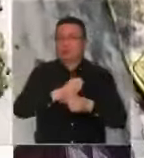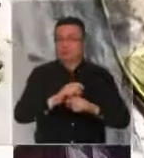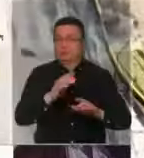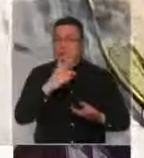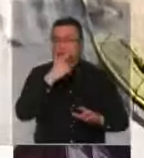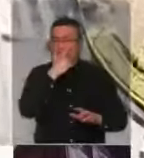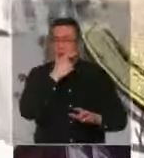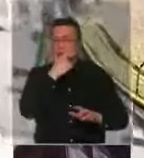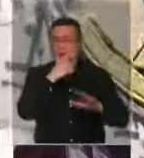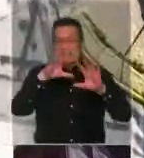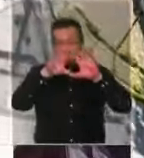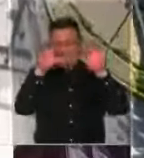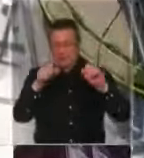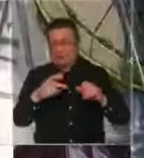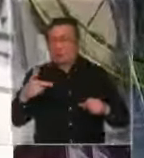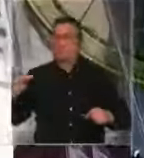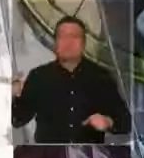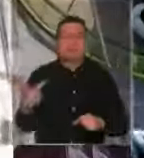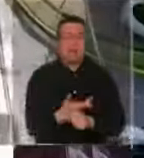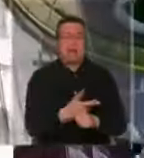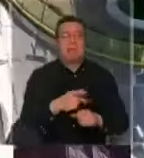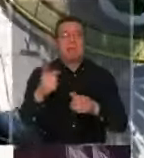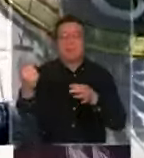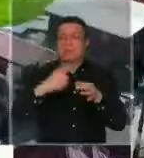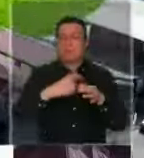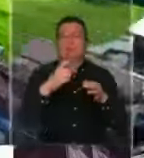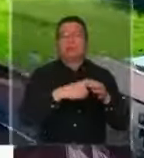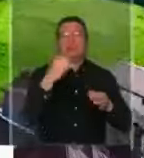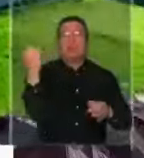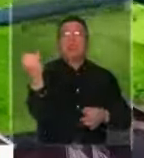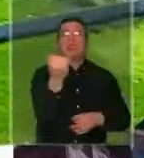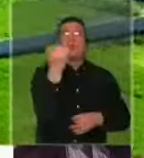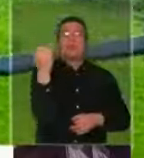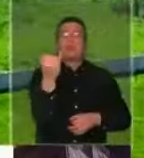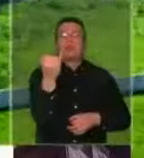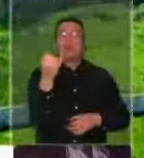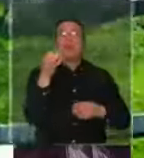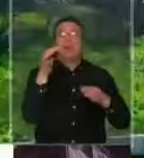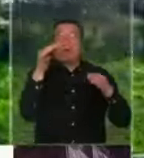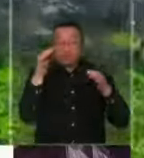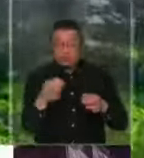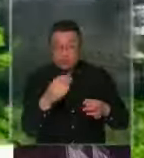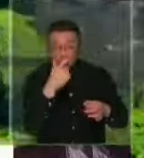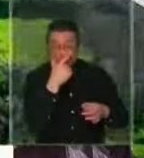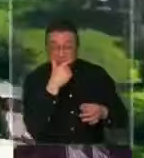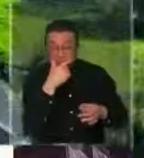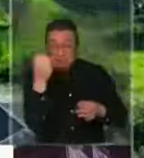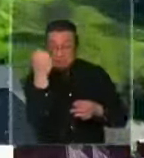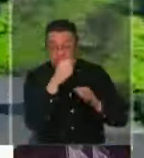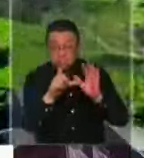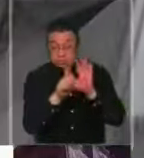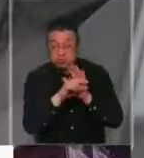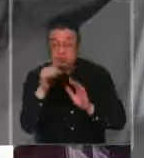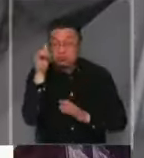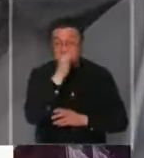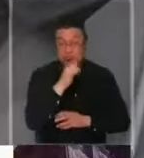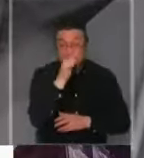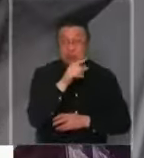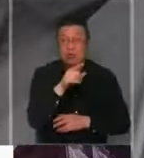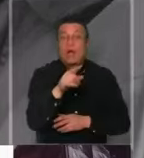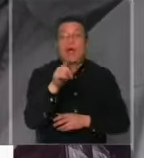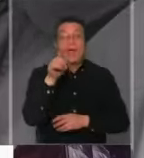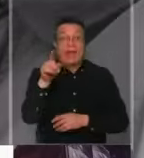sistema completo que registra candidatos independientes de llegar a confirmarse las sospechas de delitos y actos de corrupción. Pero